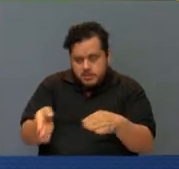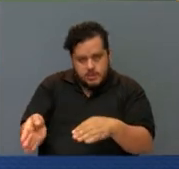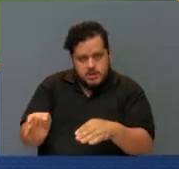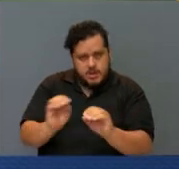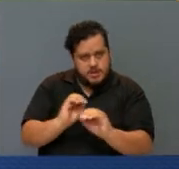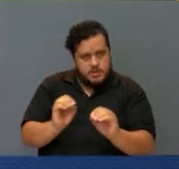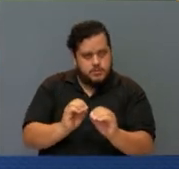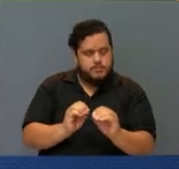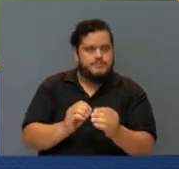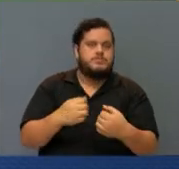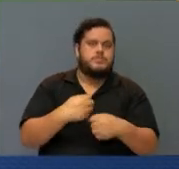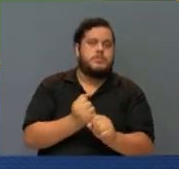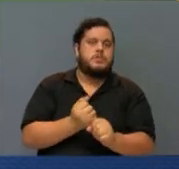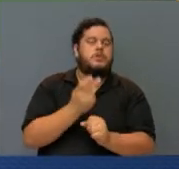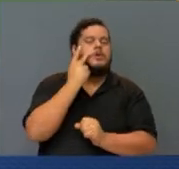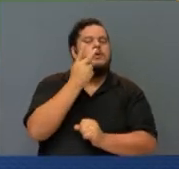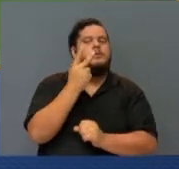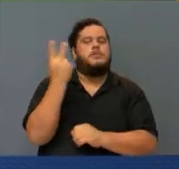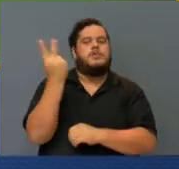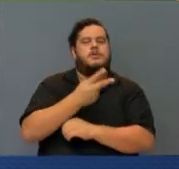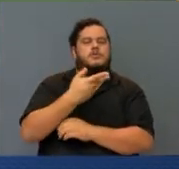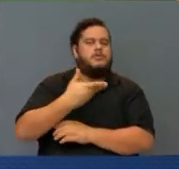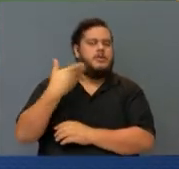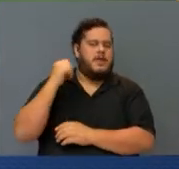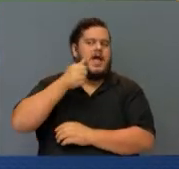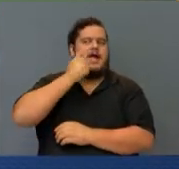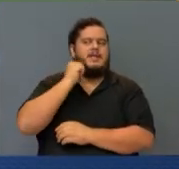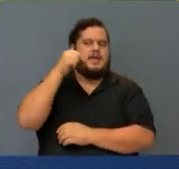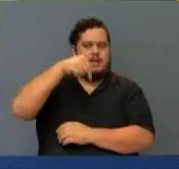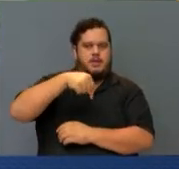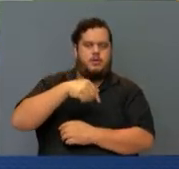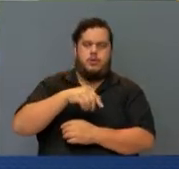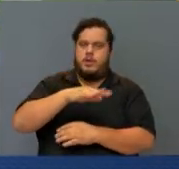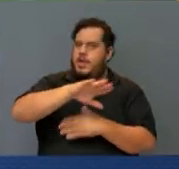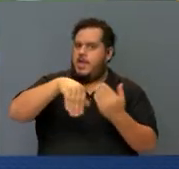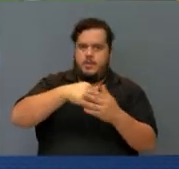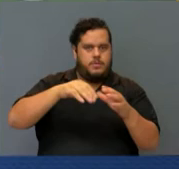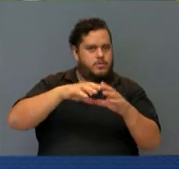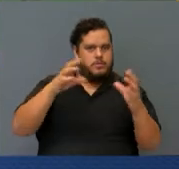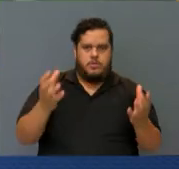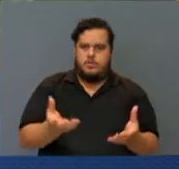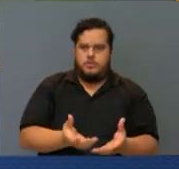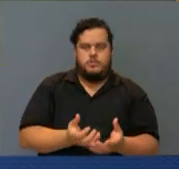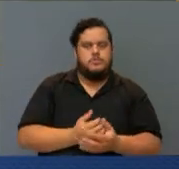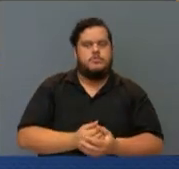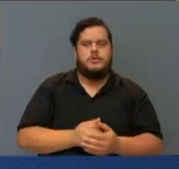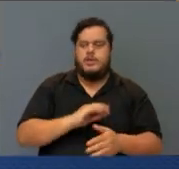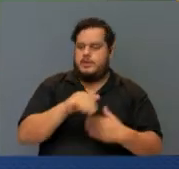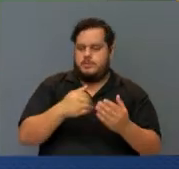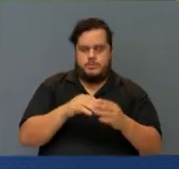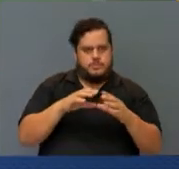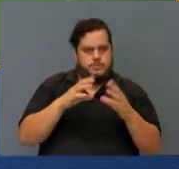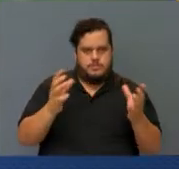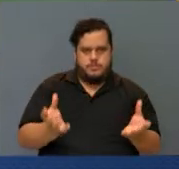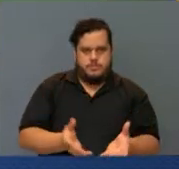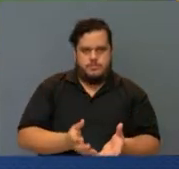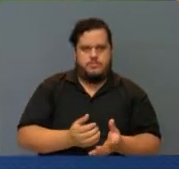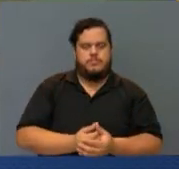causo lo que hemos visto estos días alrededor del mundo alrededor del mundo